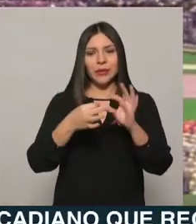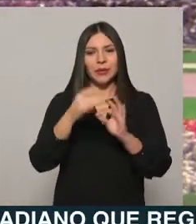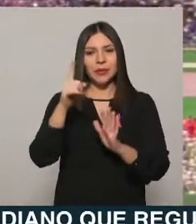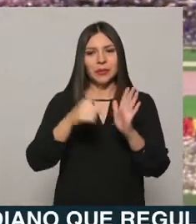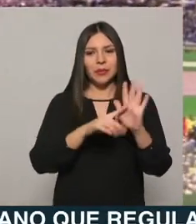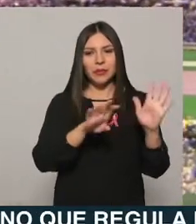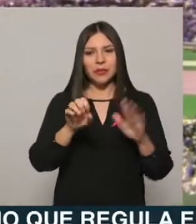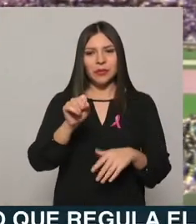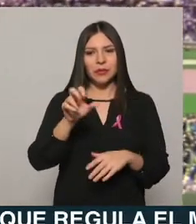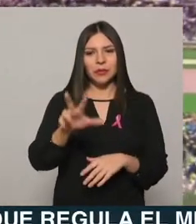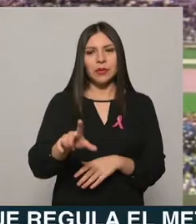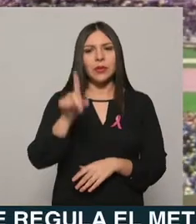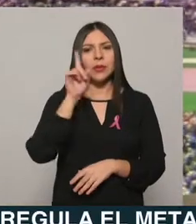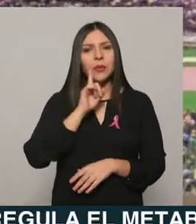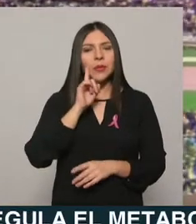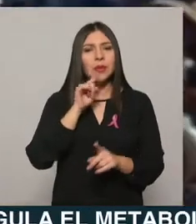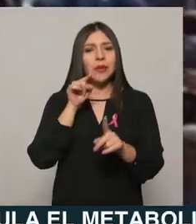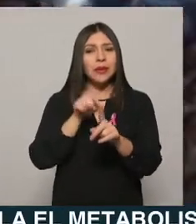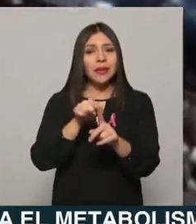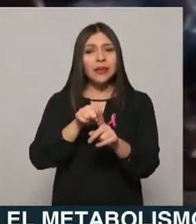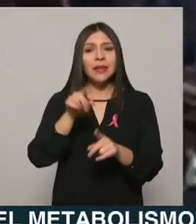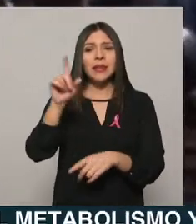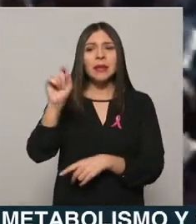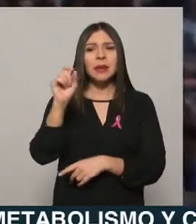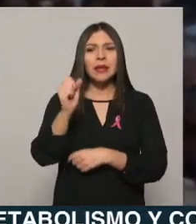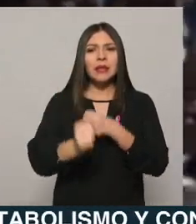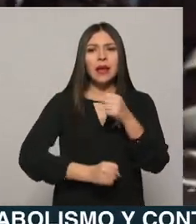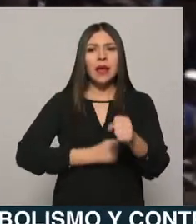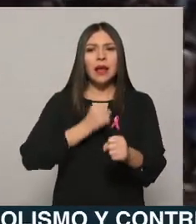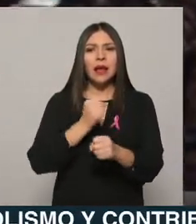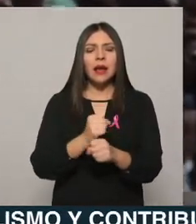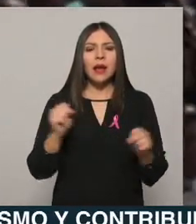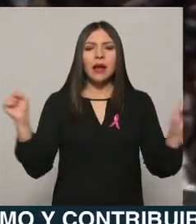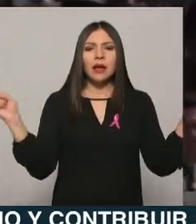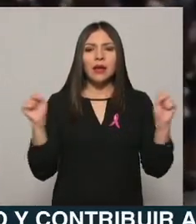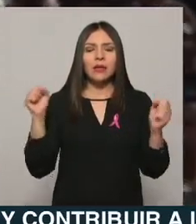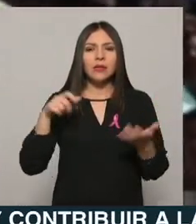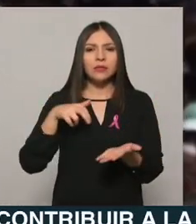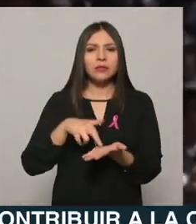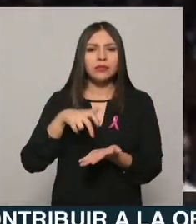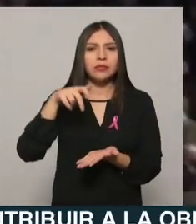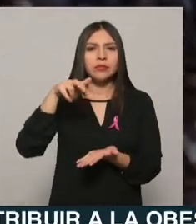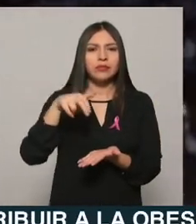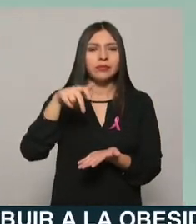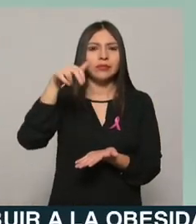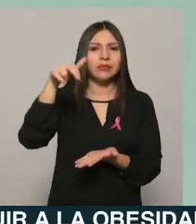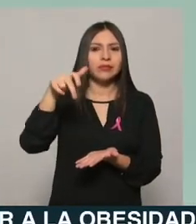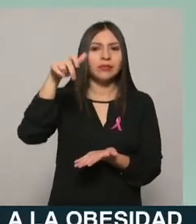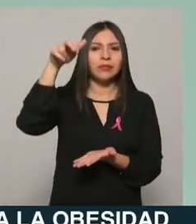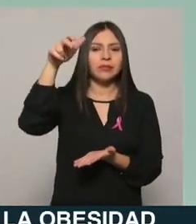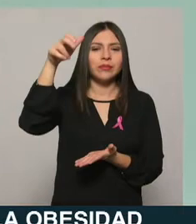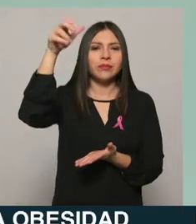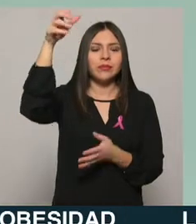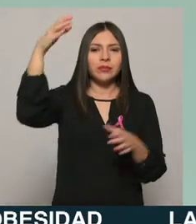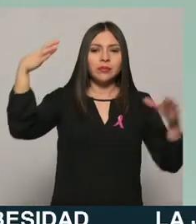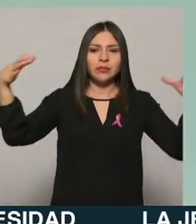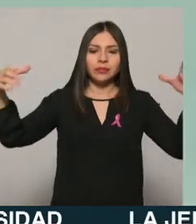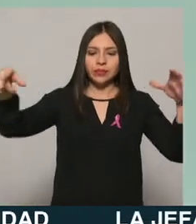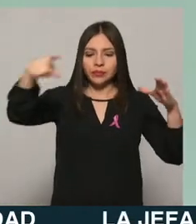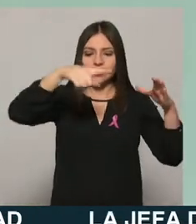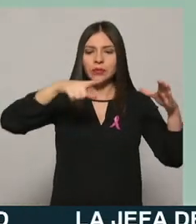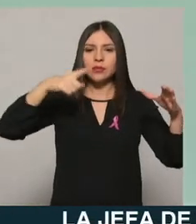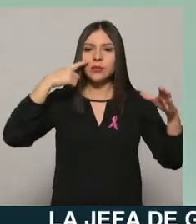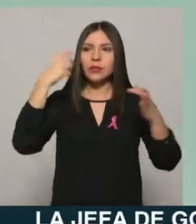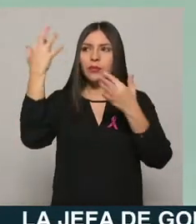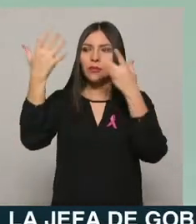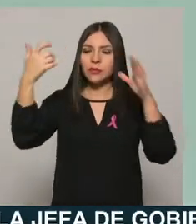una joven de tan solo 20 años de edad subía a las escaleras del estadio de Seúl rumbo al pebetero con la llama olímpica